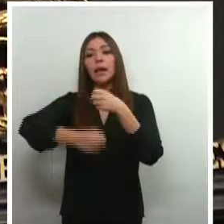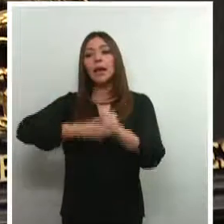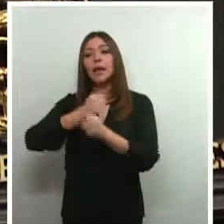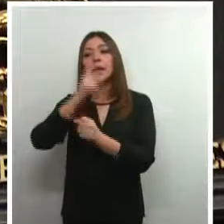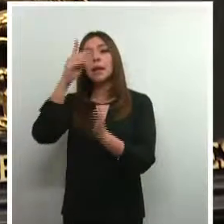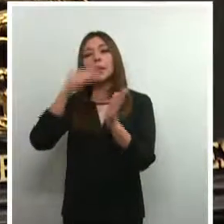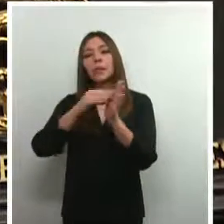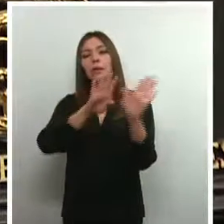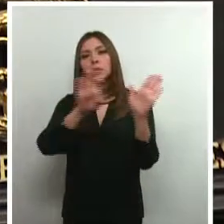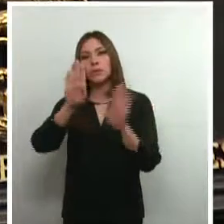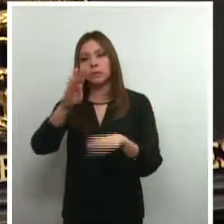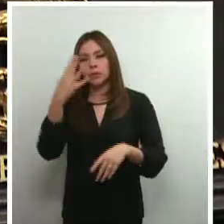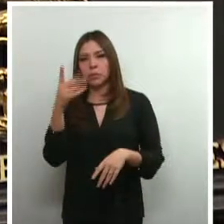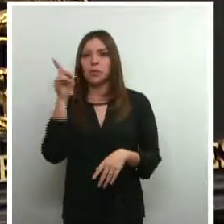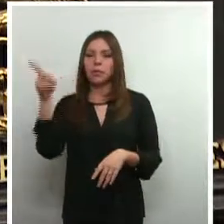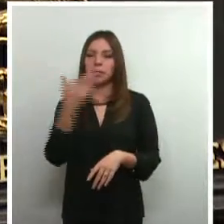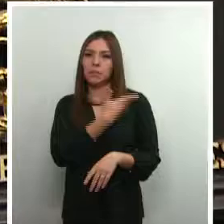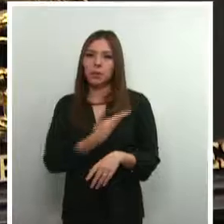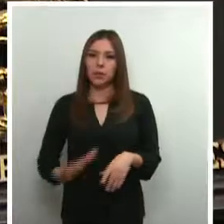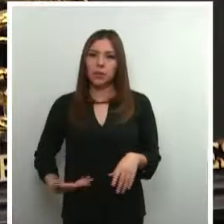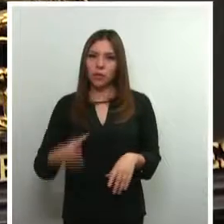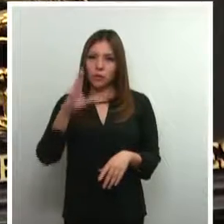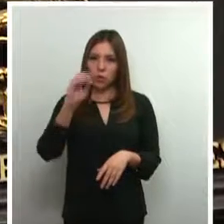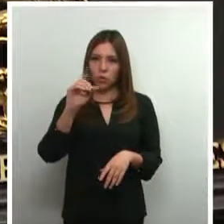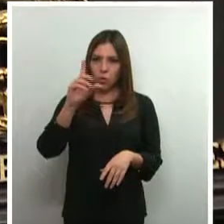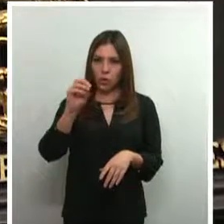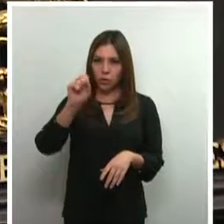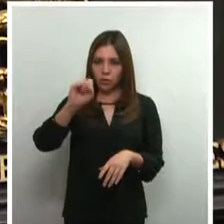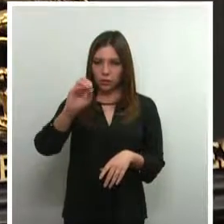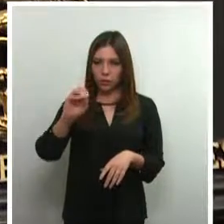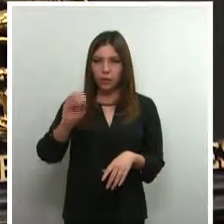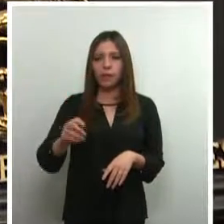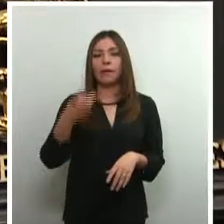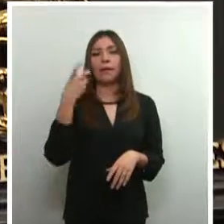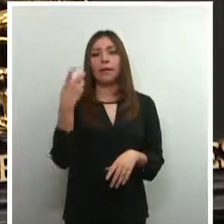1994 con Luis Donaldo Colosio, y que se ratificó con él,